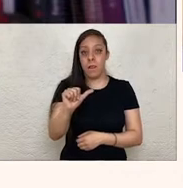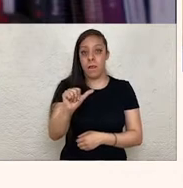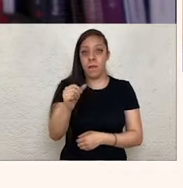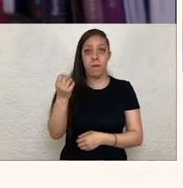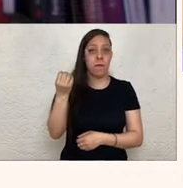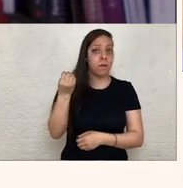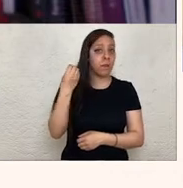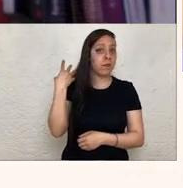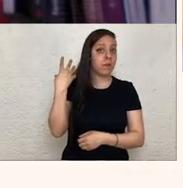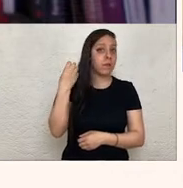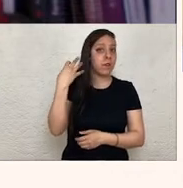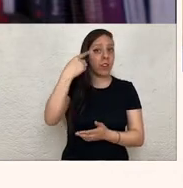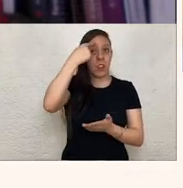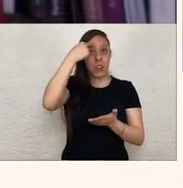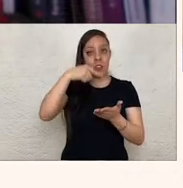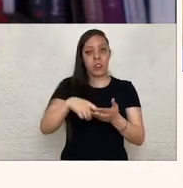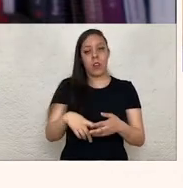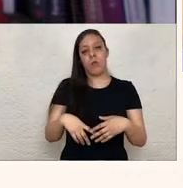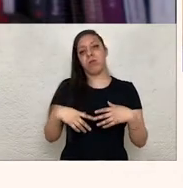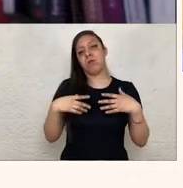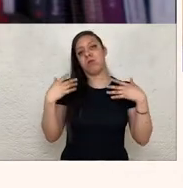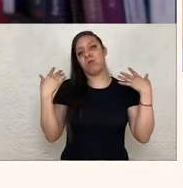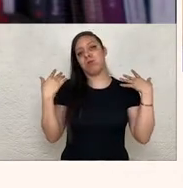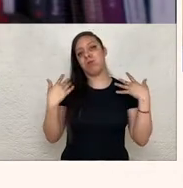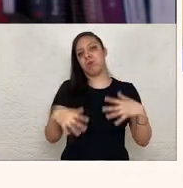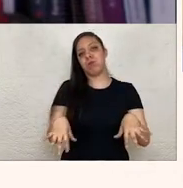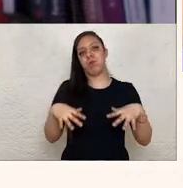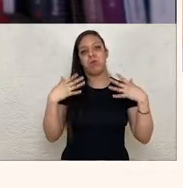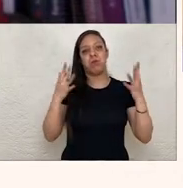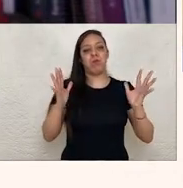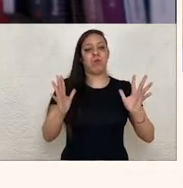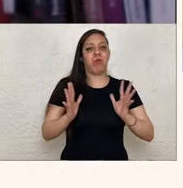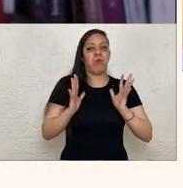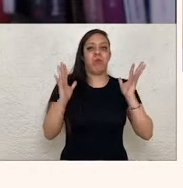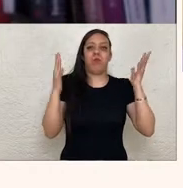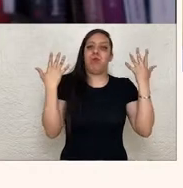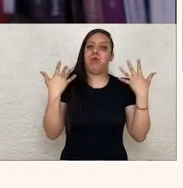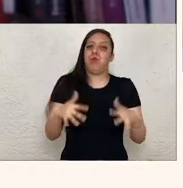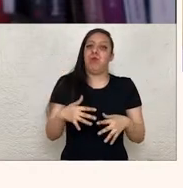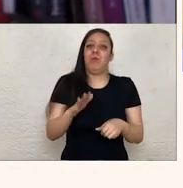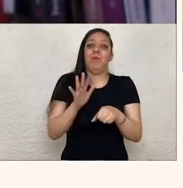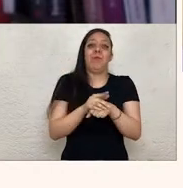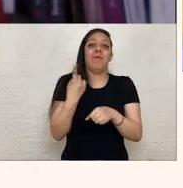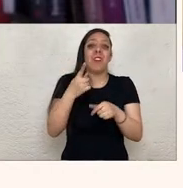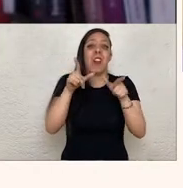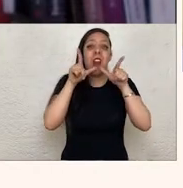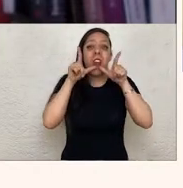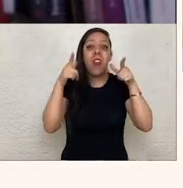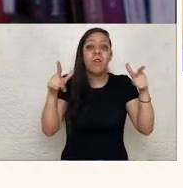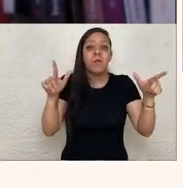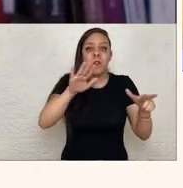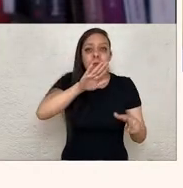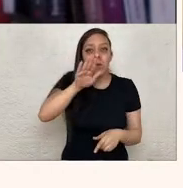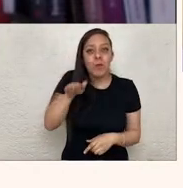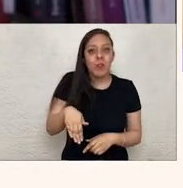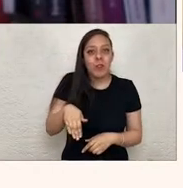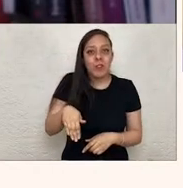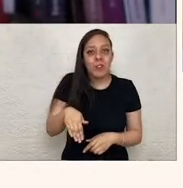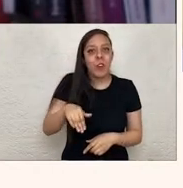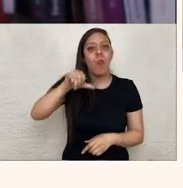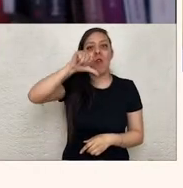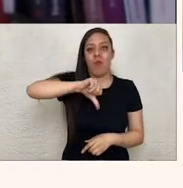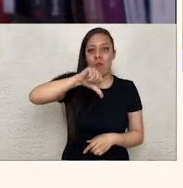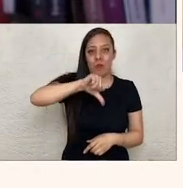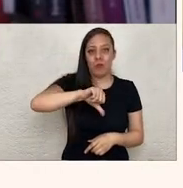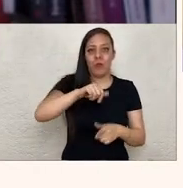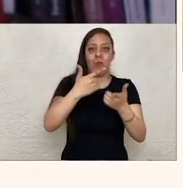conversatorio que me imagino que ha de ser fantástico, preguntándose por qué muere una lengua. Y hoy los indígenas